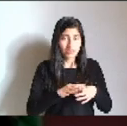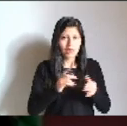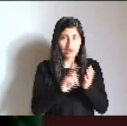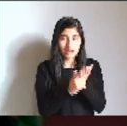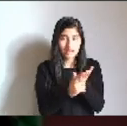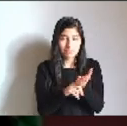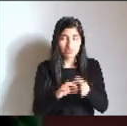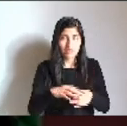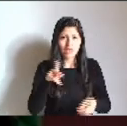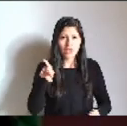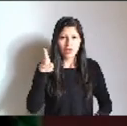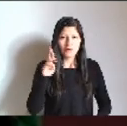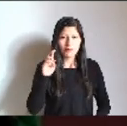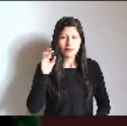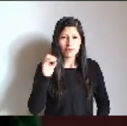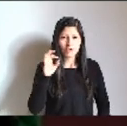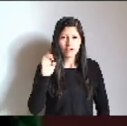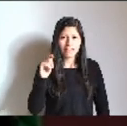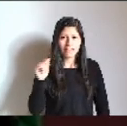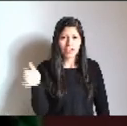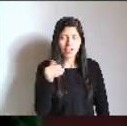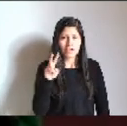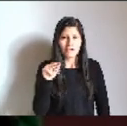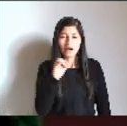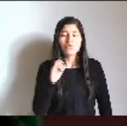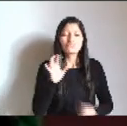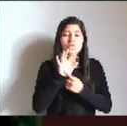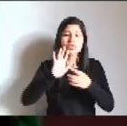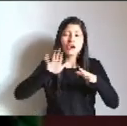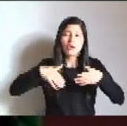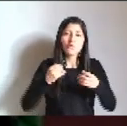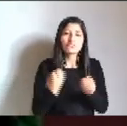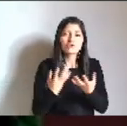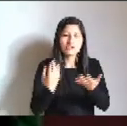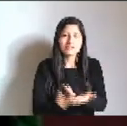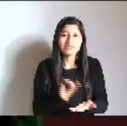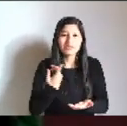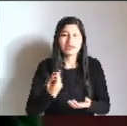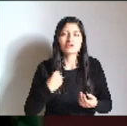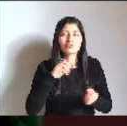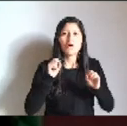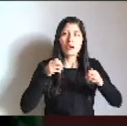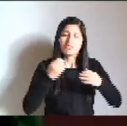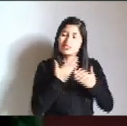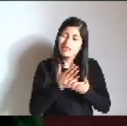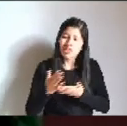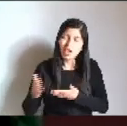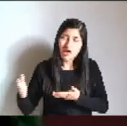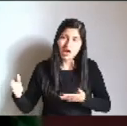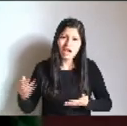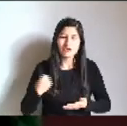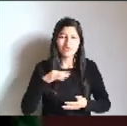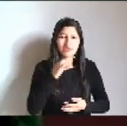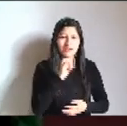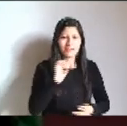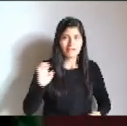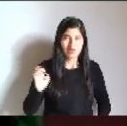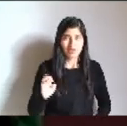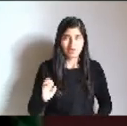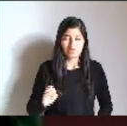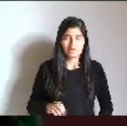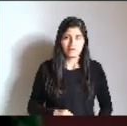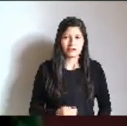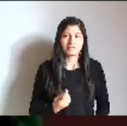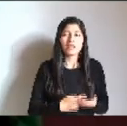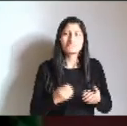del profeta Habacuc, muestra cómo muchas veces podemos dejar de lado nuestra fe,